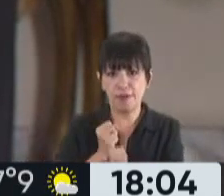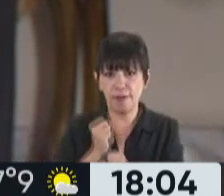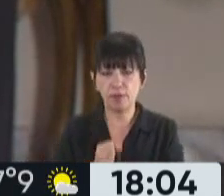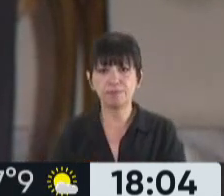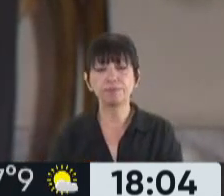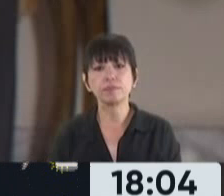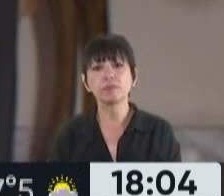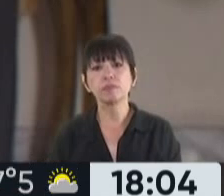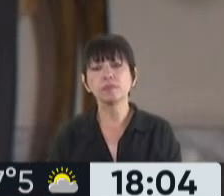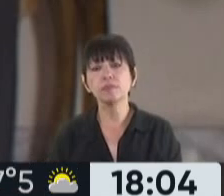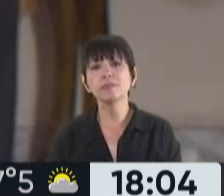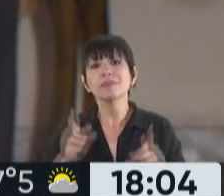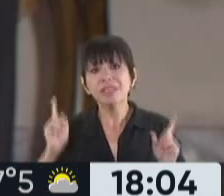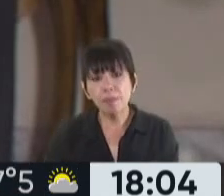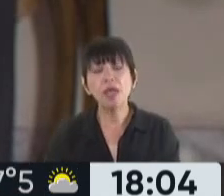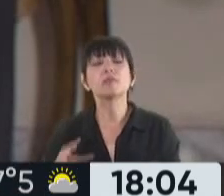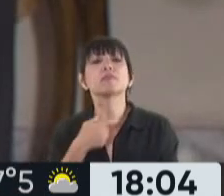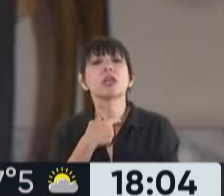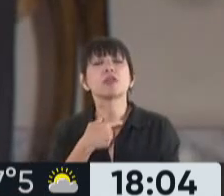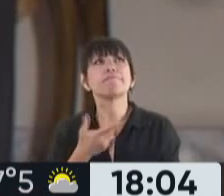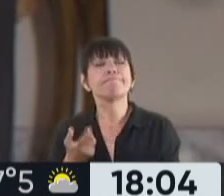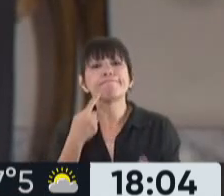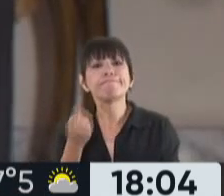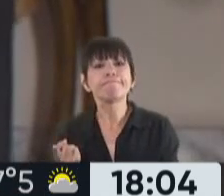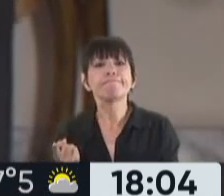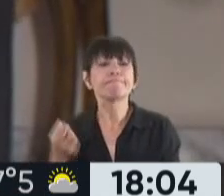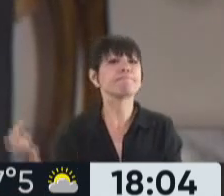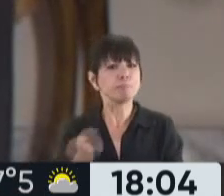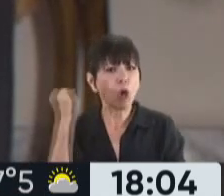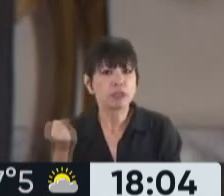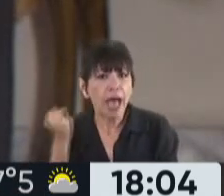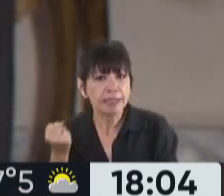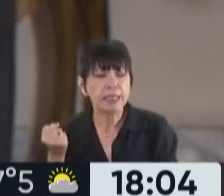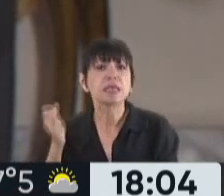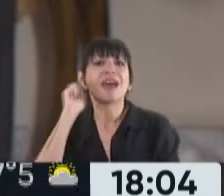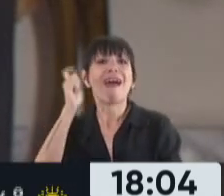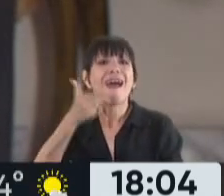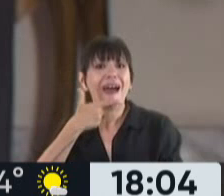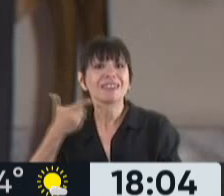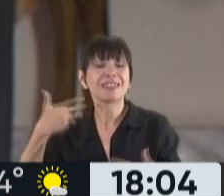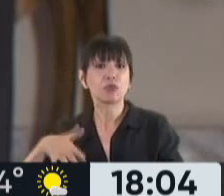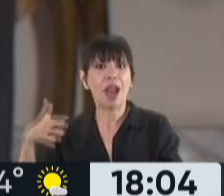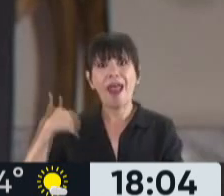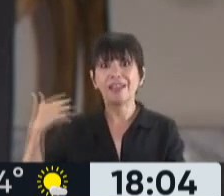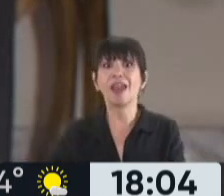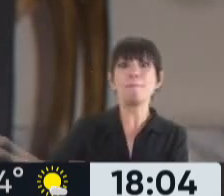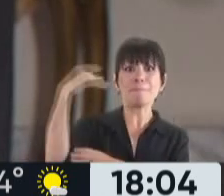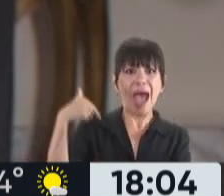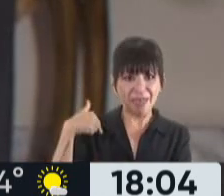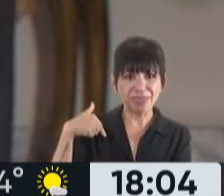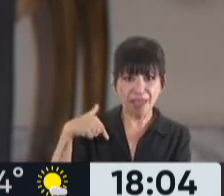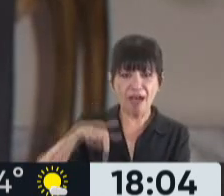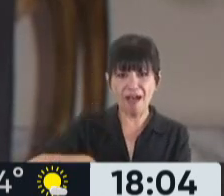Quiero en particular celebrar el cumplimiento de los envíos de gas natural a firme desde Argentina. Eso lo